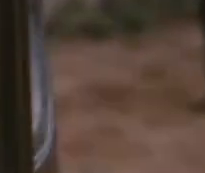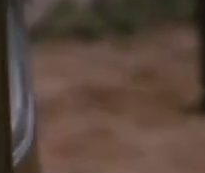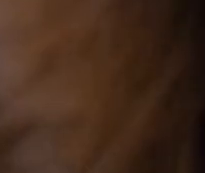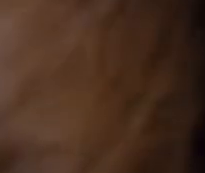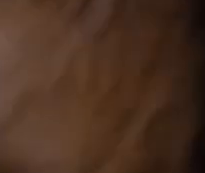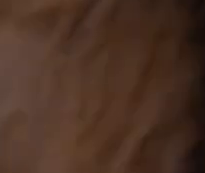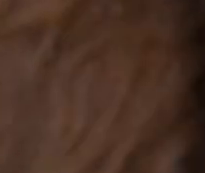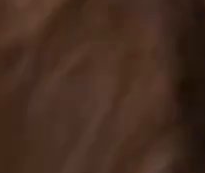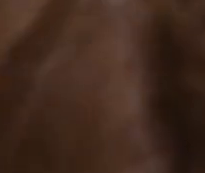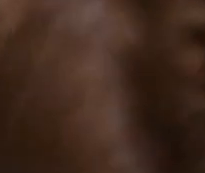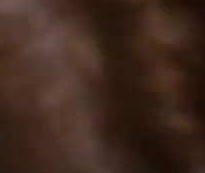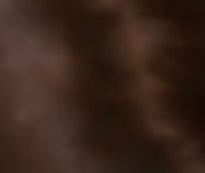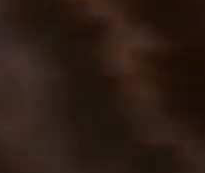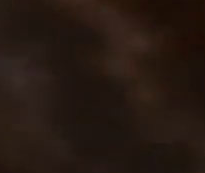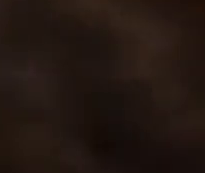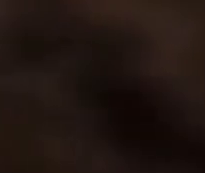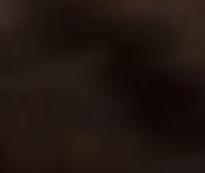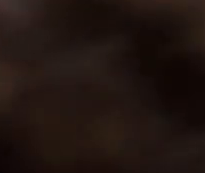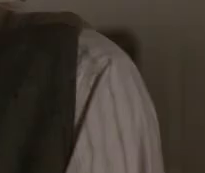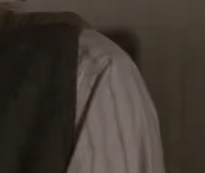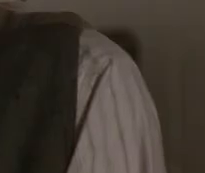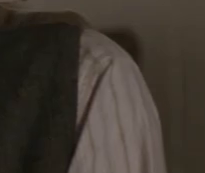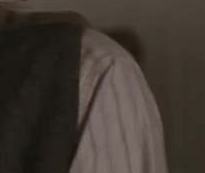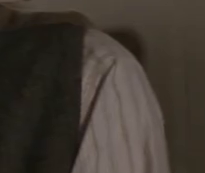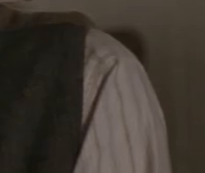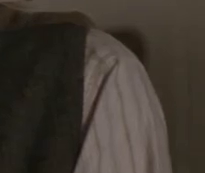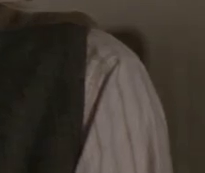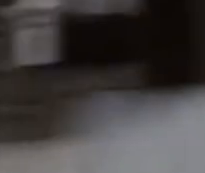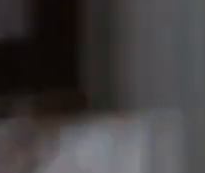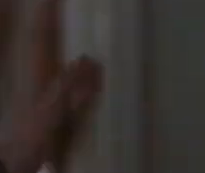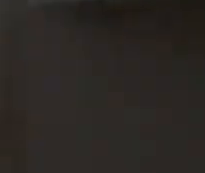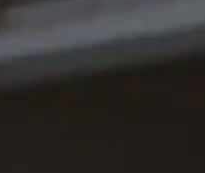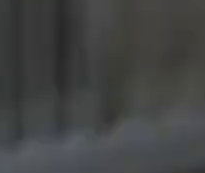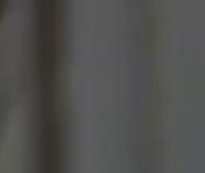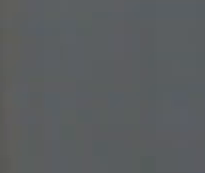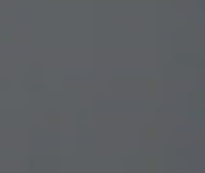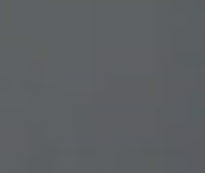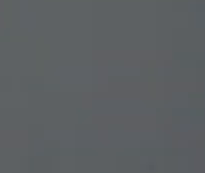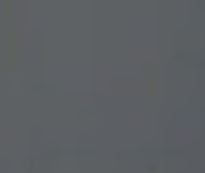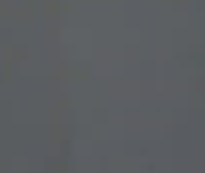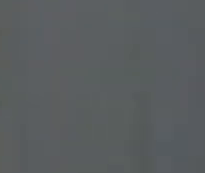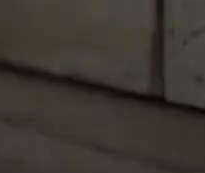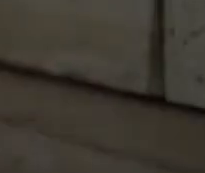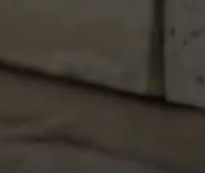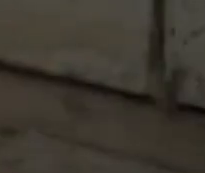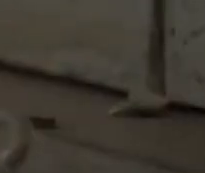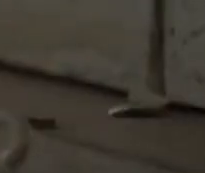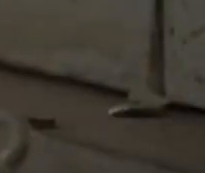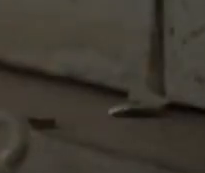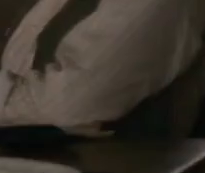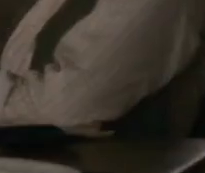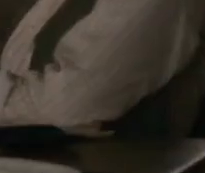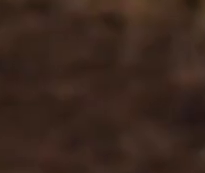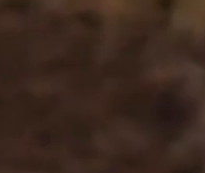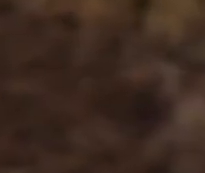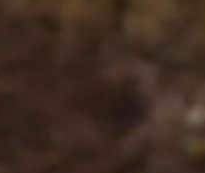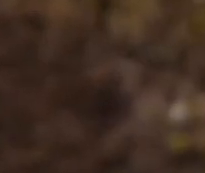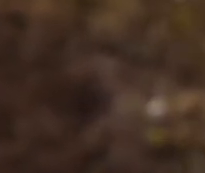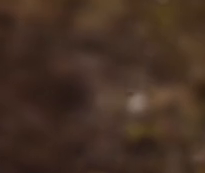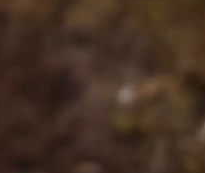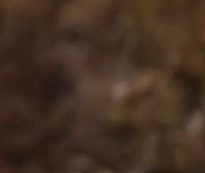Esta semana en Anguitaní. Ir a la escuela es mi sueño de toda la vida. ¿Qué podría salir más? No